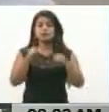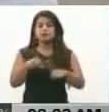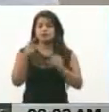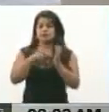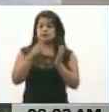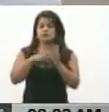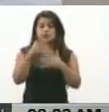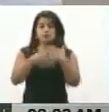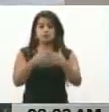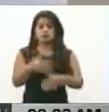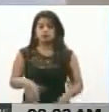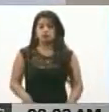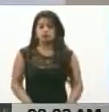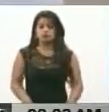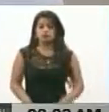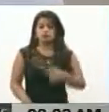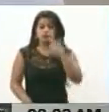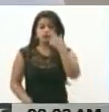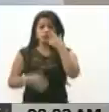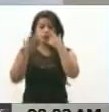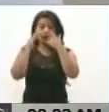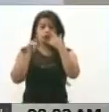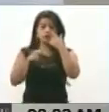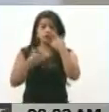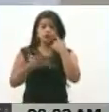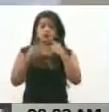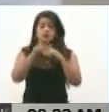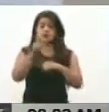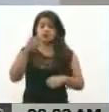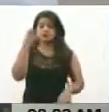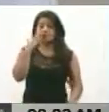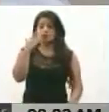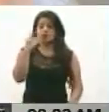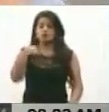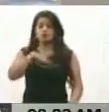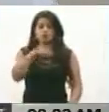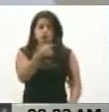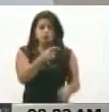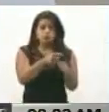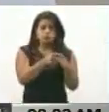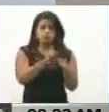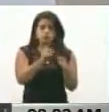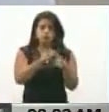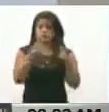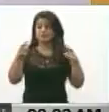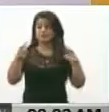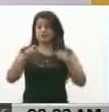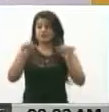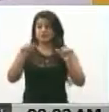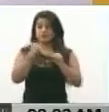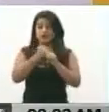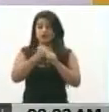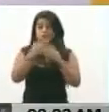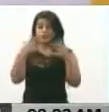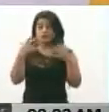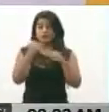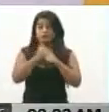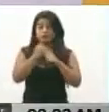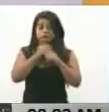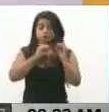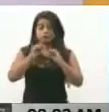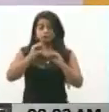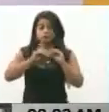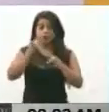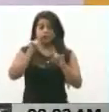en el proceso. Creo que eso es fundamental que lo sepa la gente, porque no somos poquitos. Es todo un sistema trabajando en conjunto para